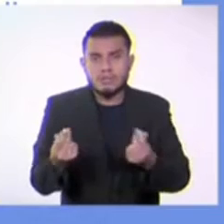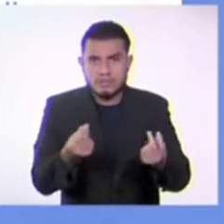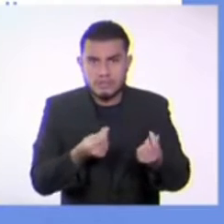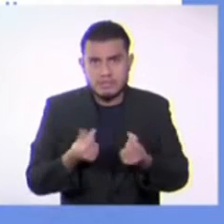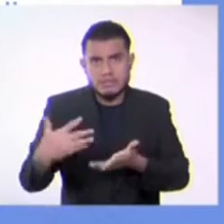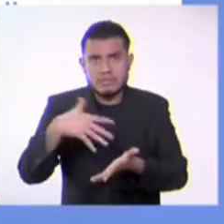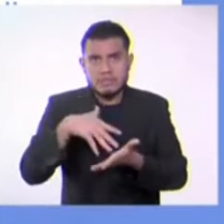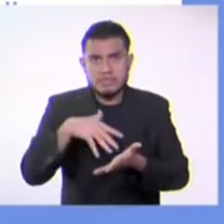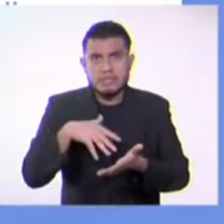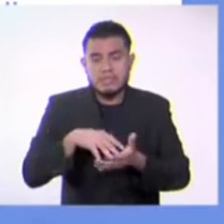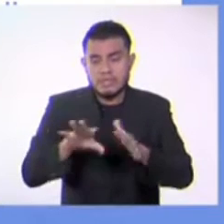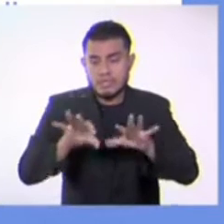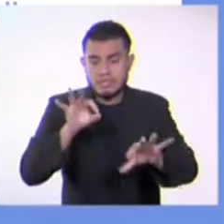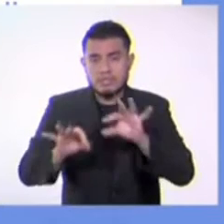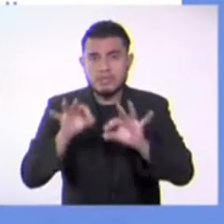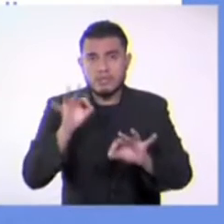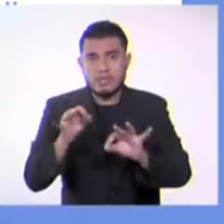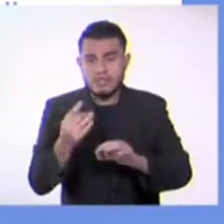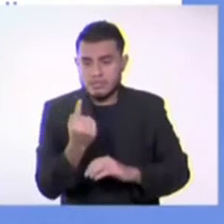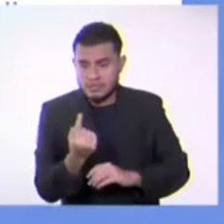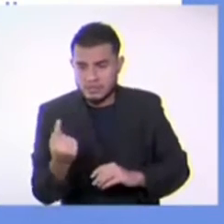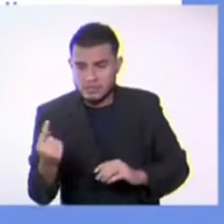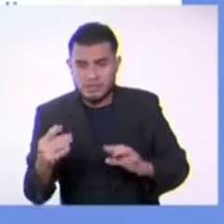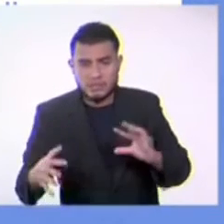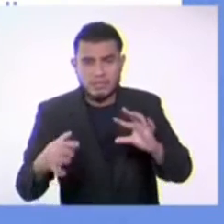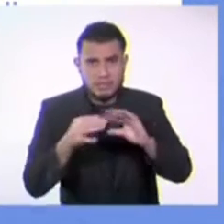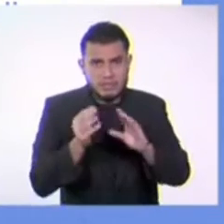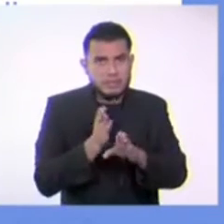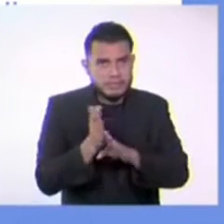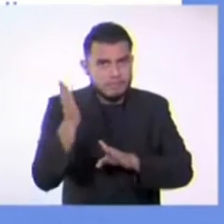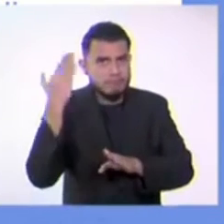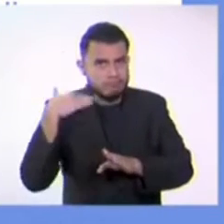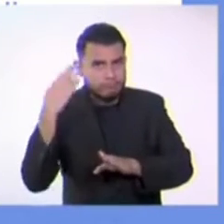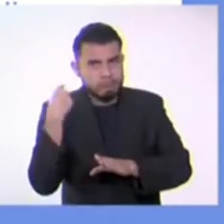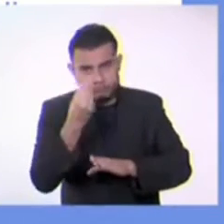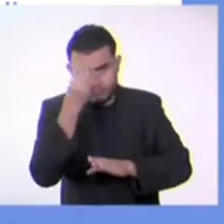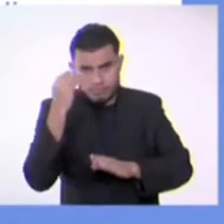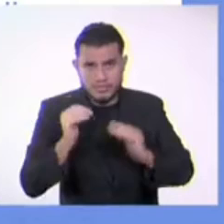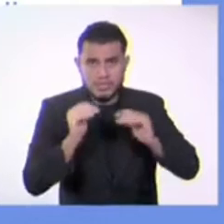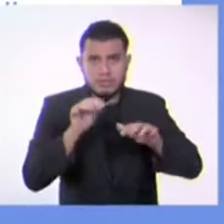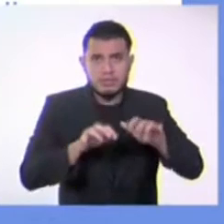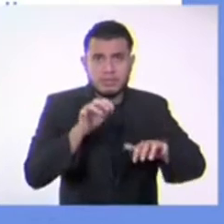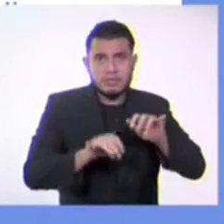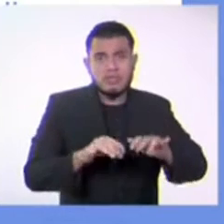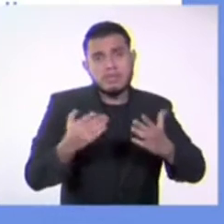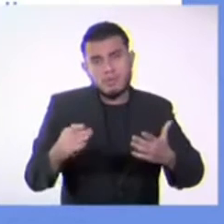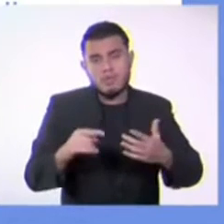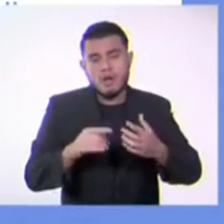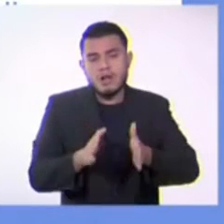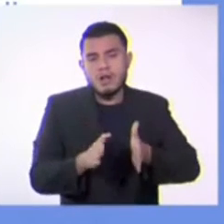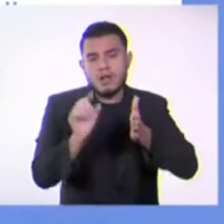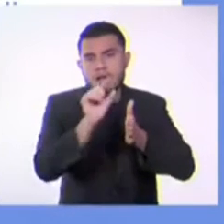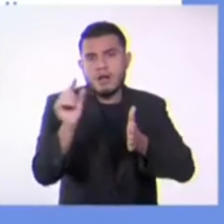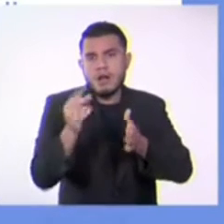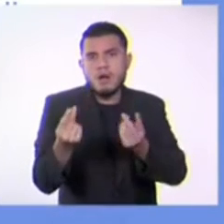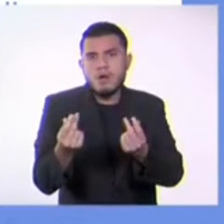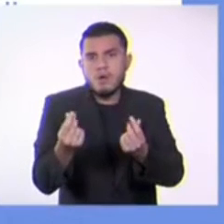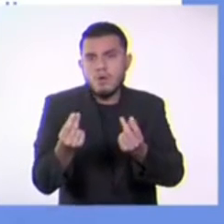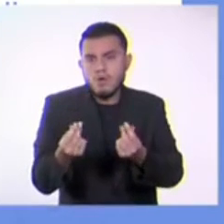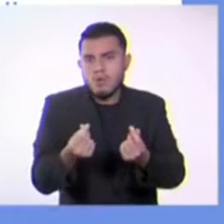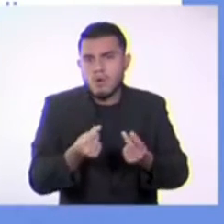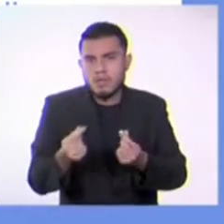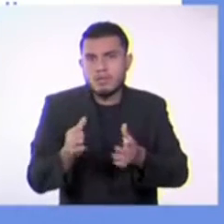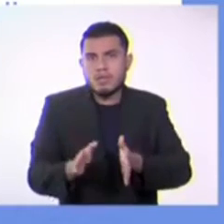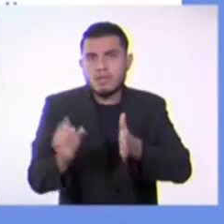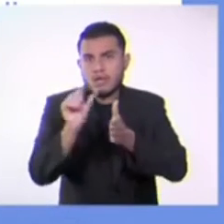selección personal administrativa con base a capacidad. También surge la Corte de Cuentas, surge la Procuraduría y la